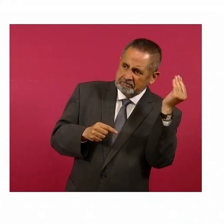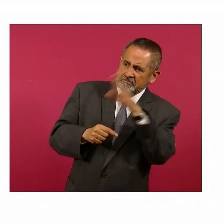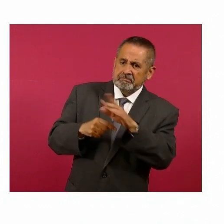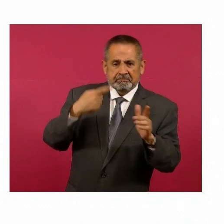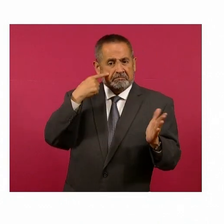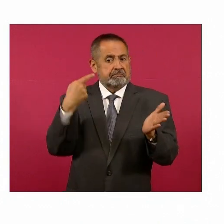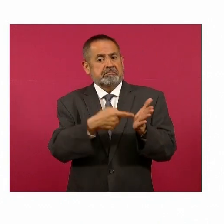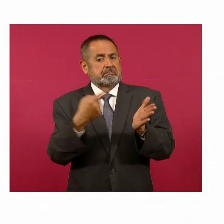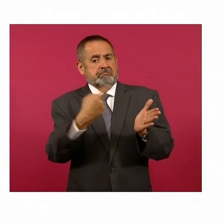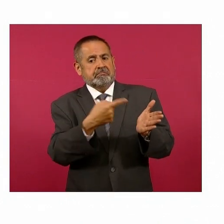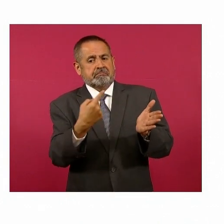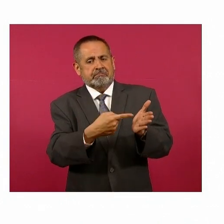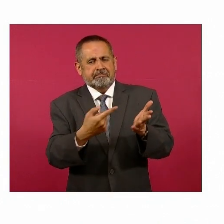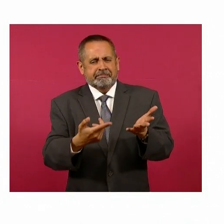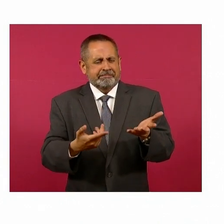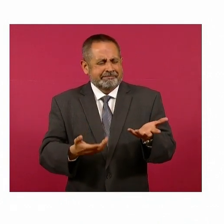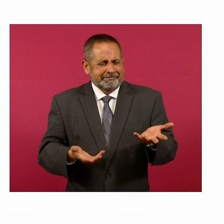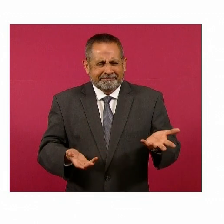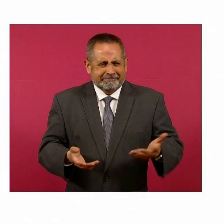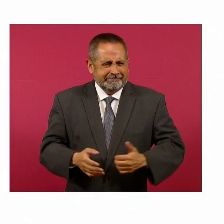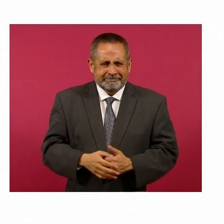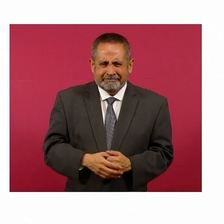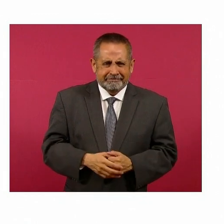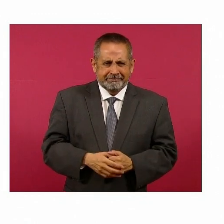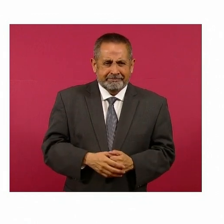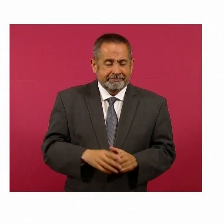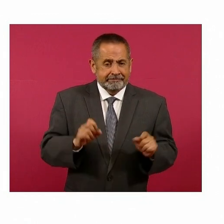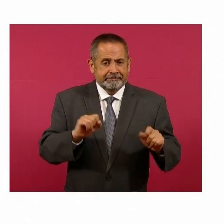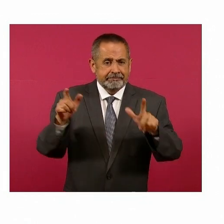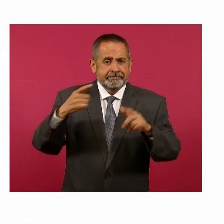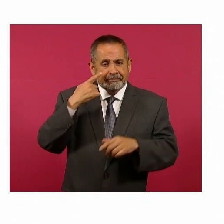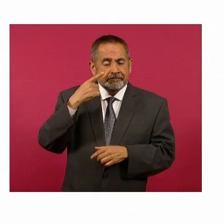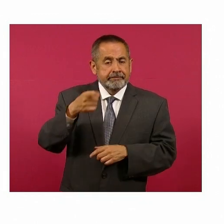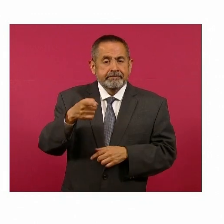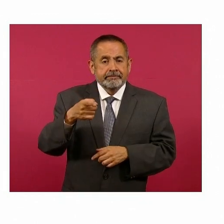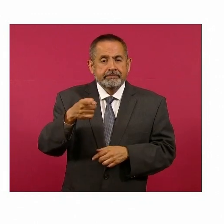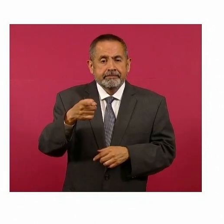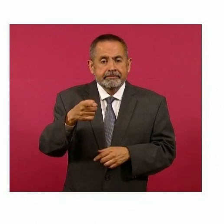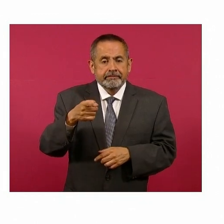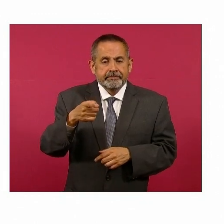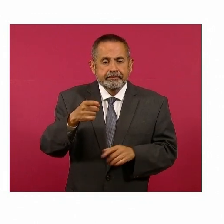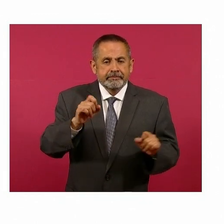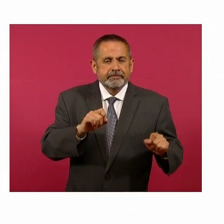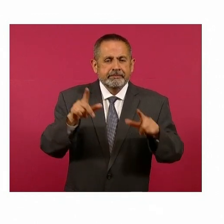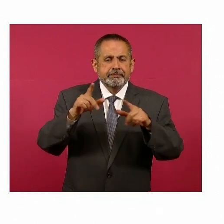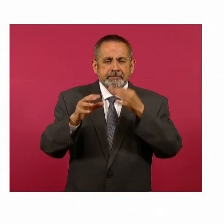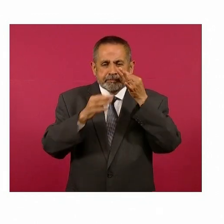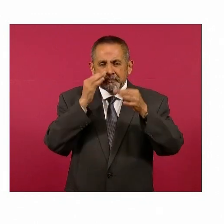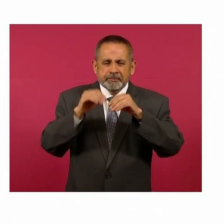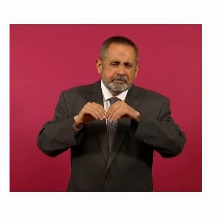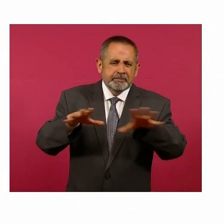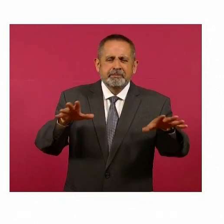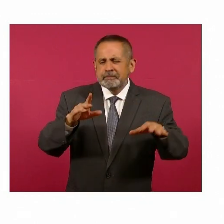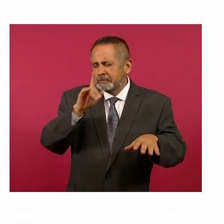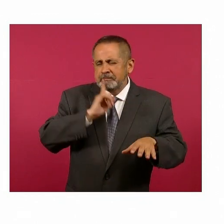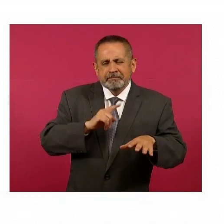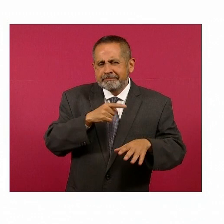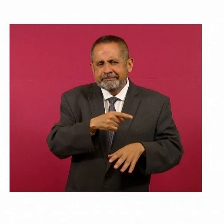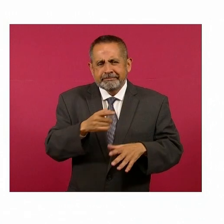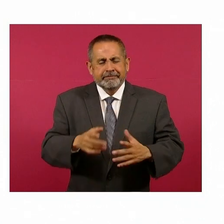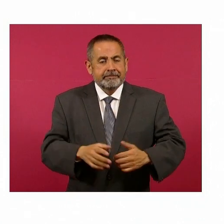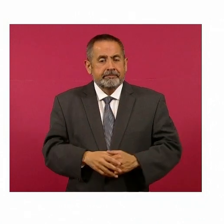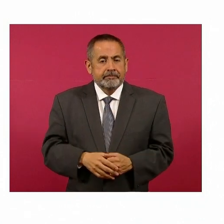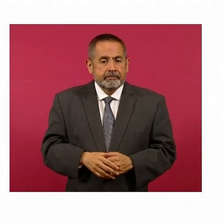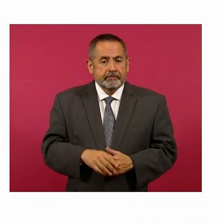Esta cuenta que vamos a poner en la pantalla fue la primera que propagó el infundio.